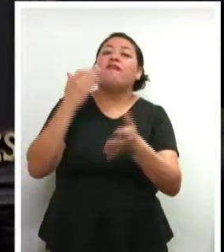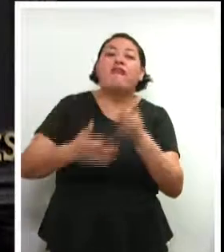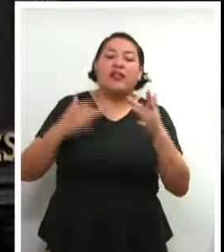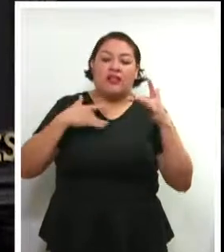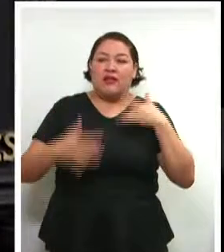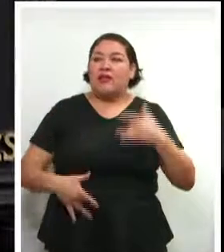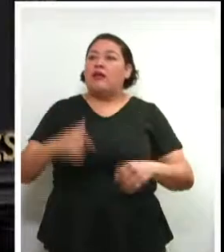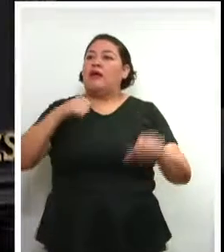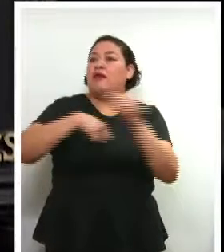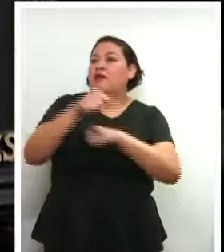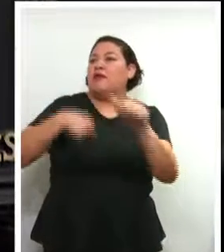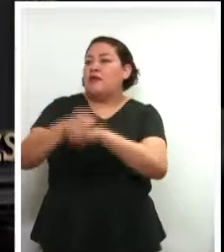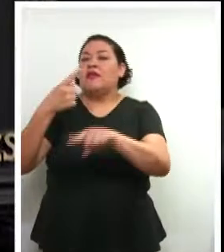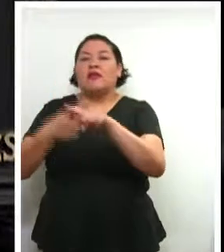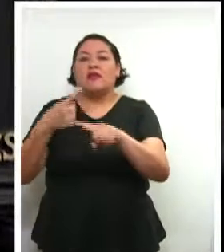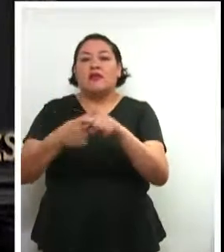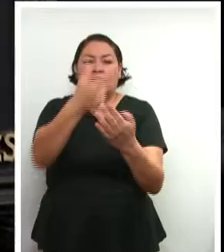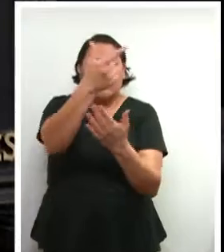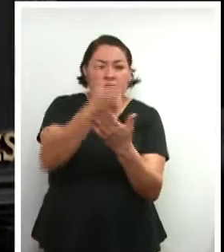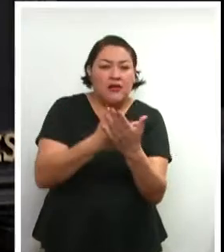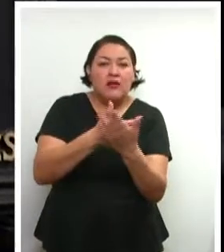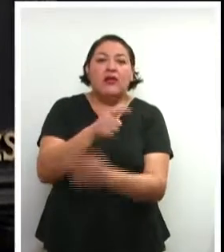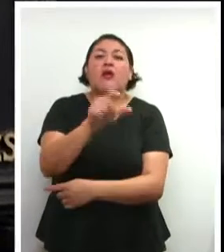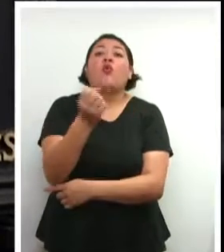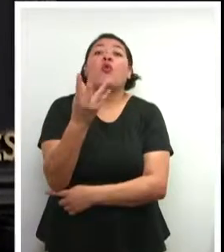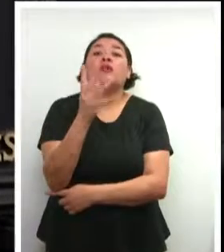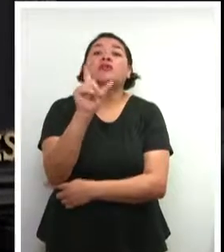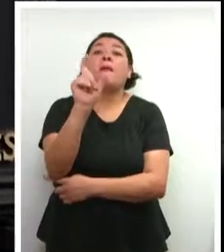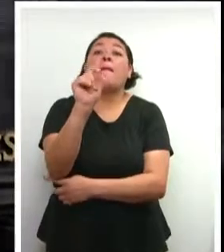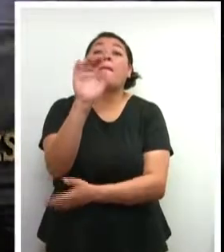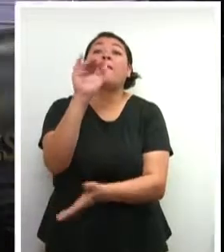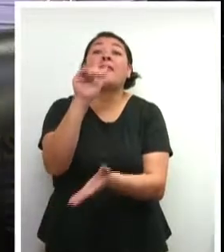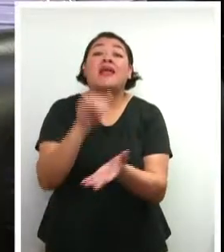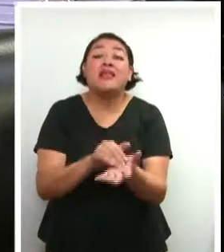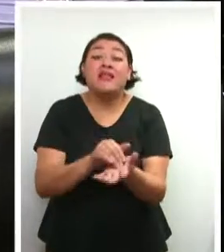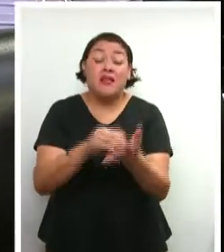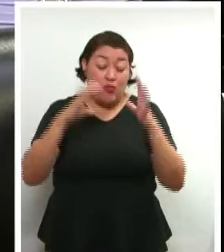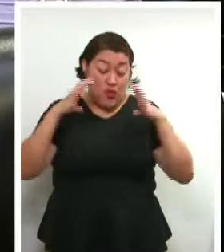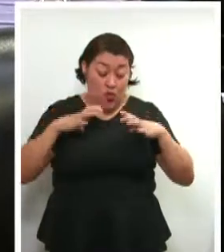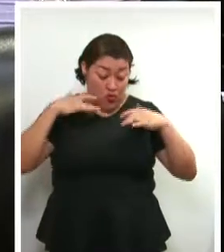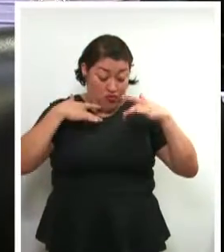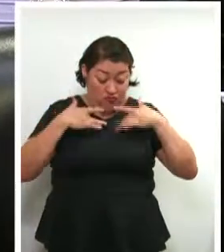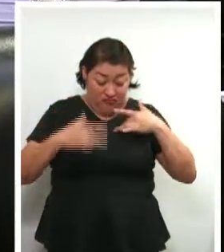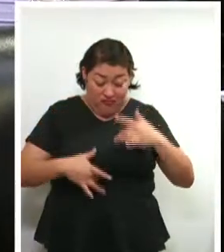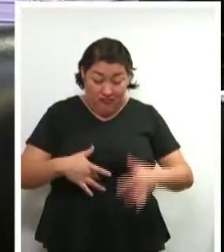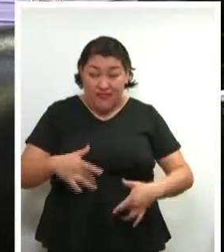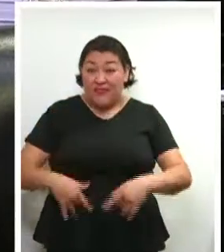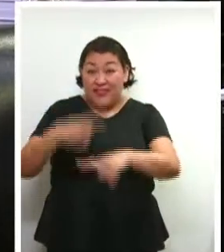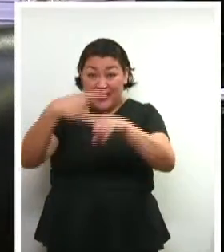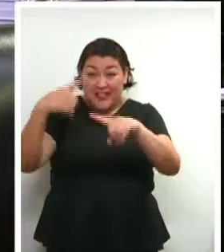que 20,000 personas están en espera de la donación de órganos. En México